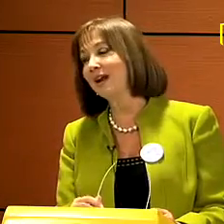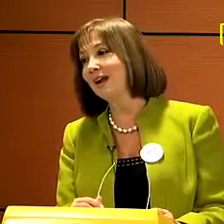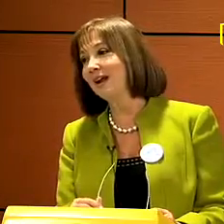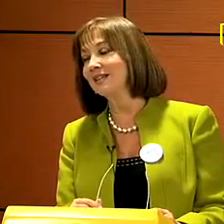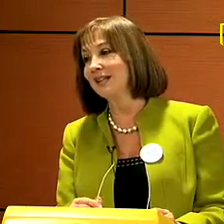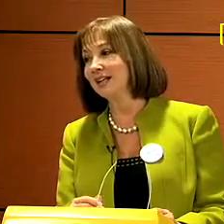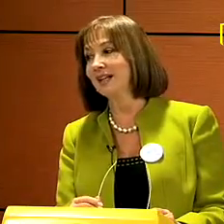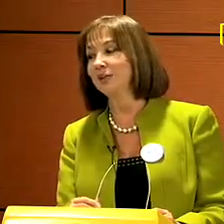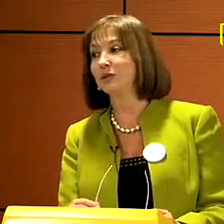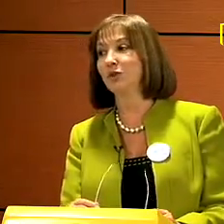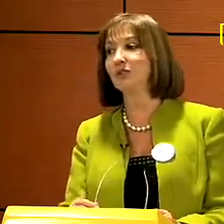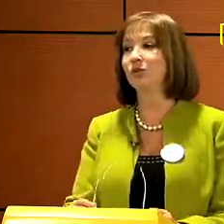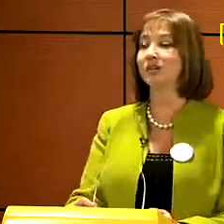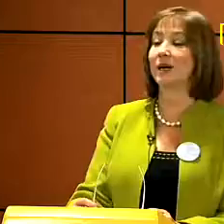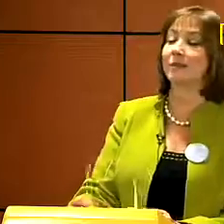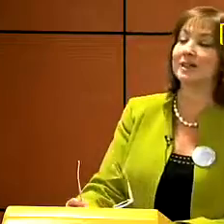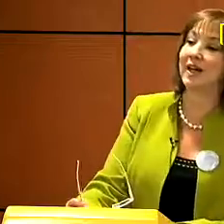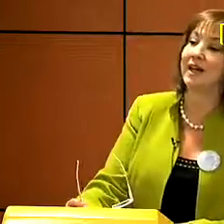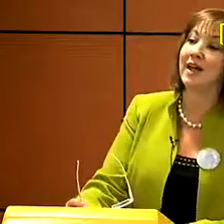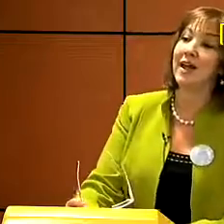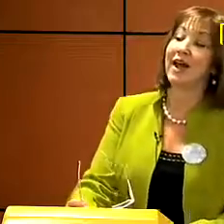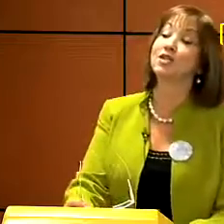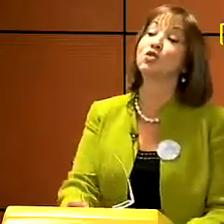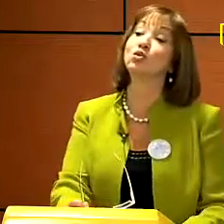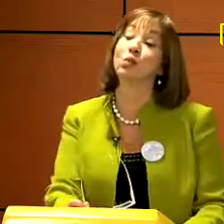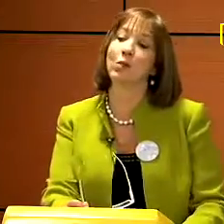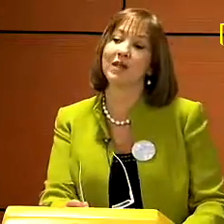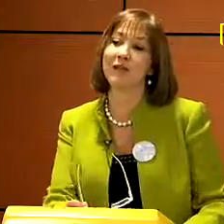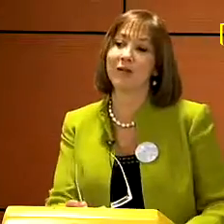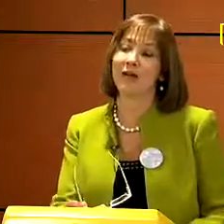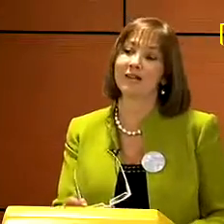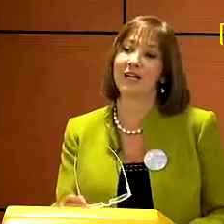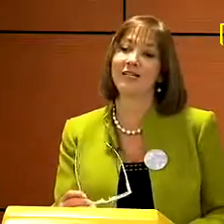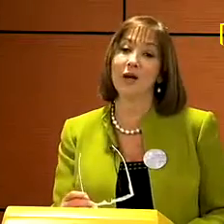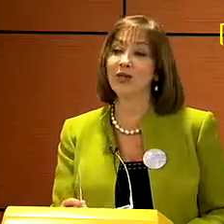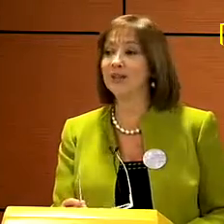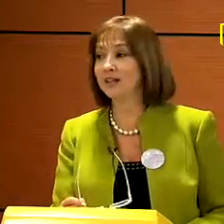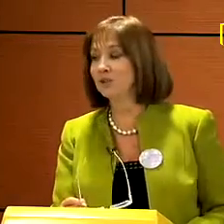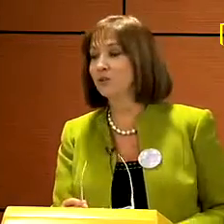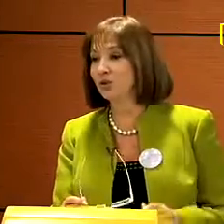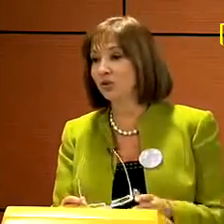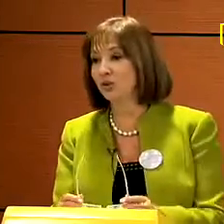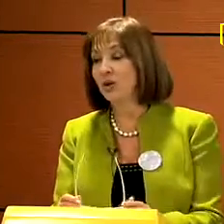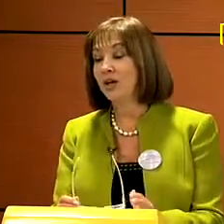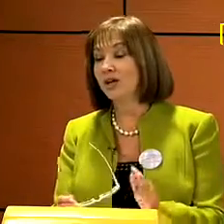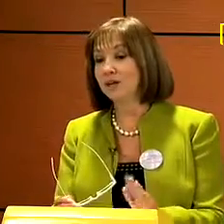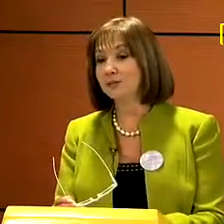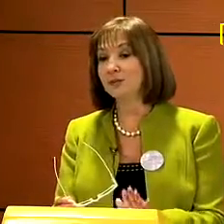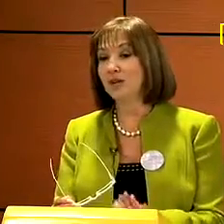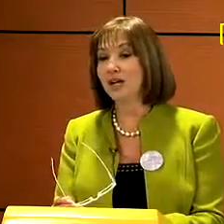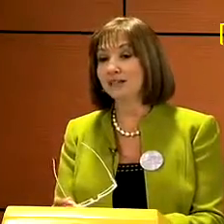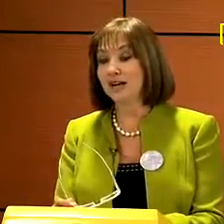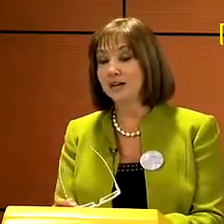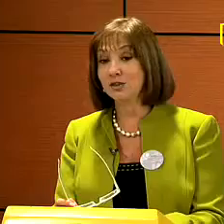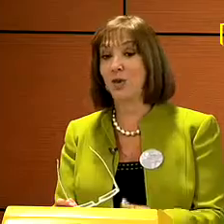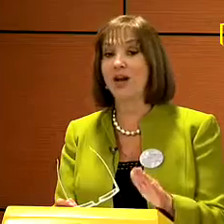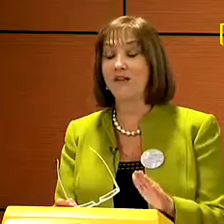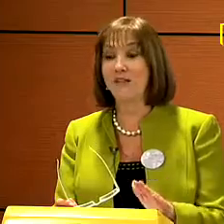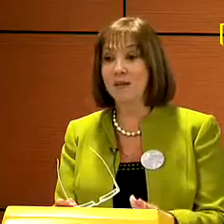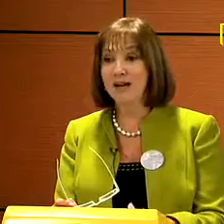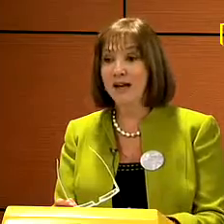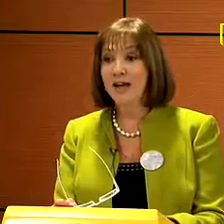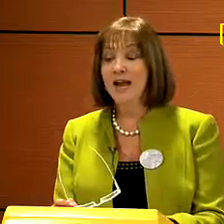primera barrera que sienten las personas con discapacidad es sus propias familias el 53 de las personas en este